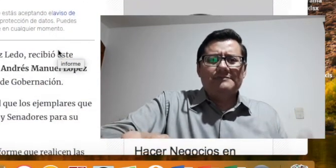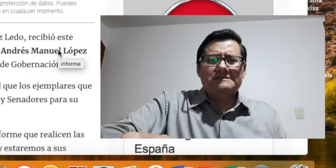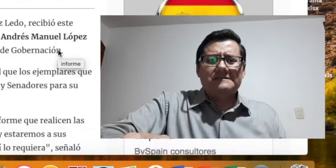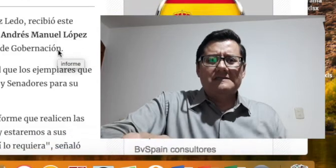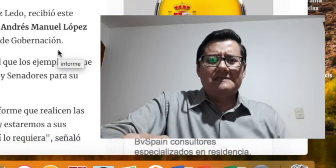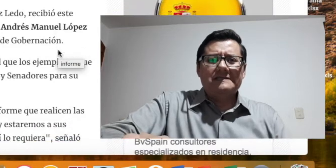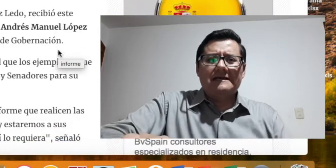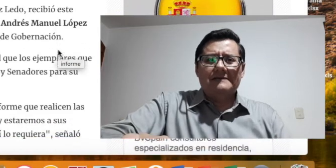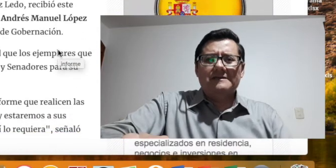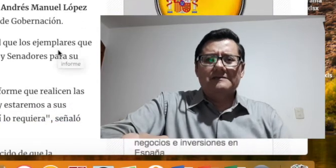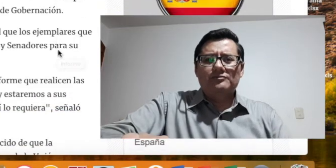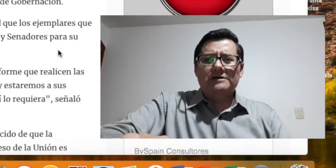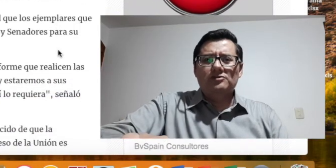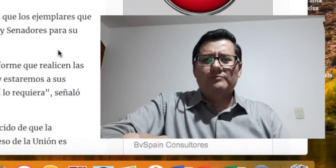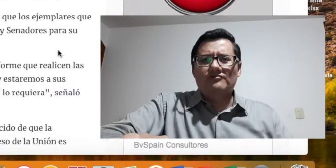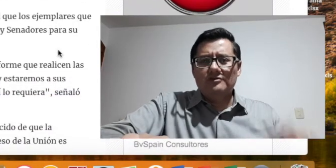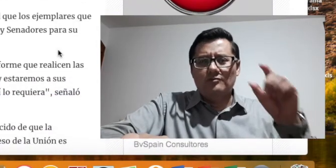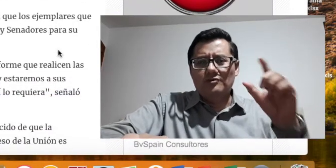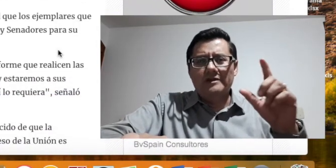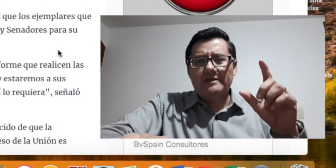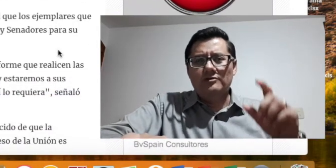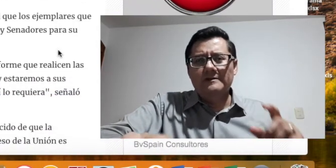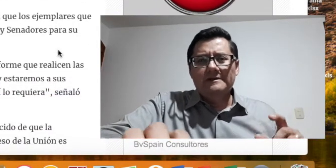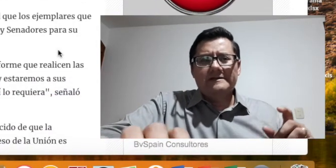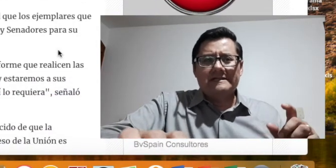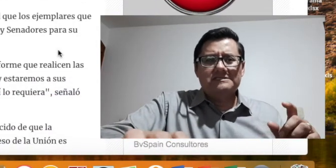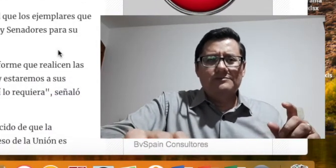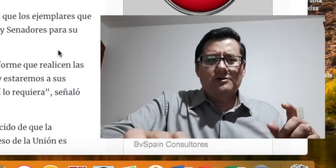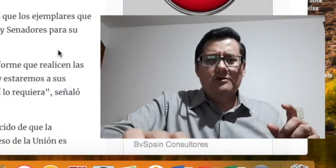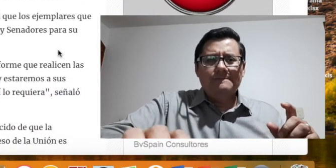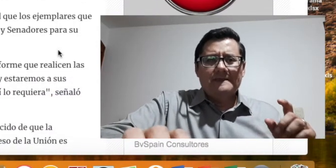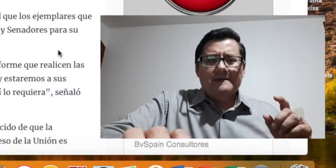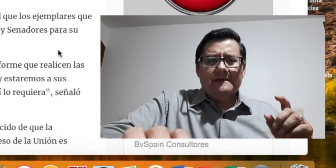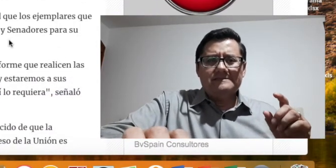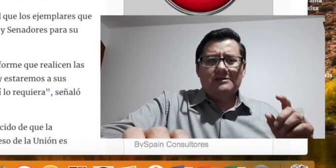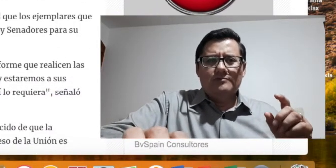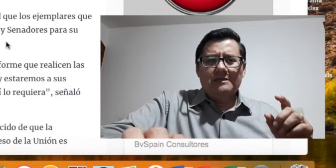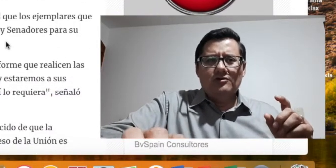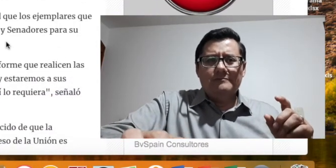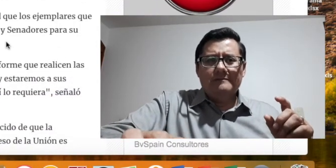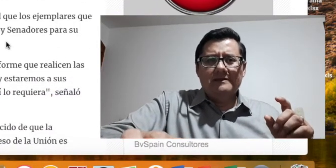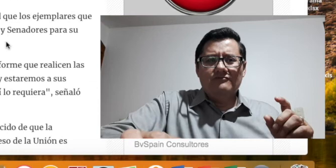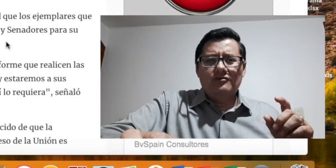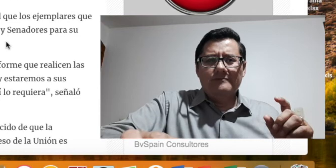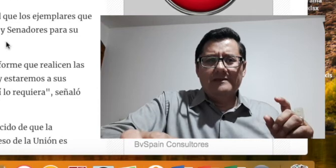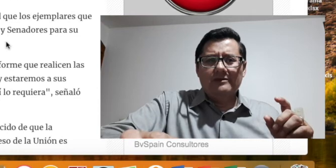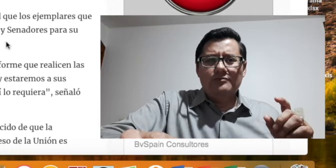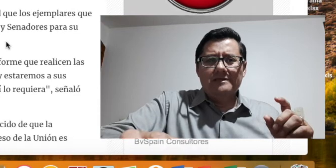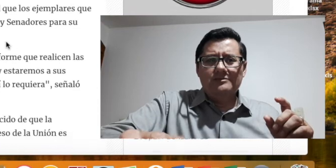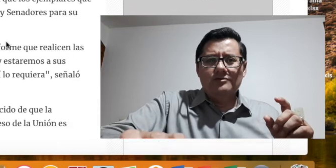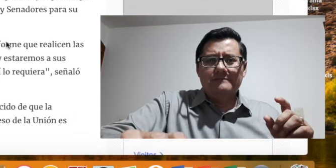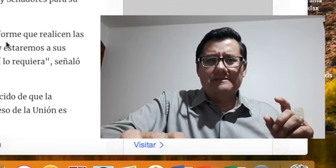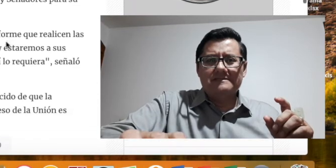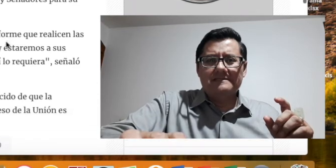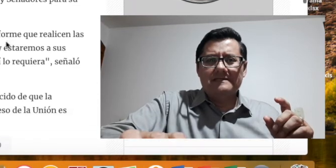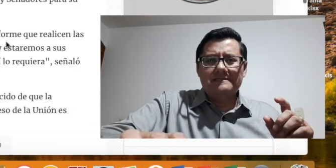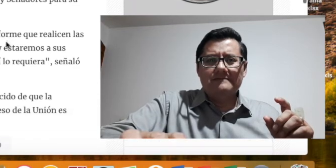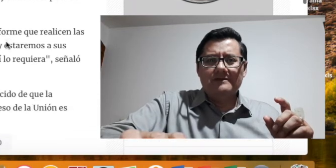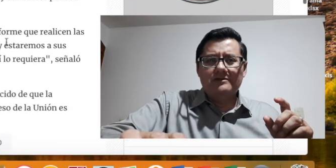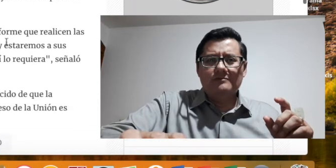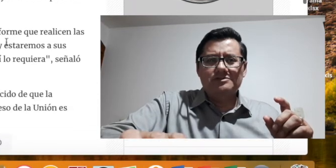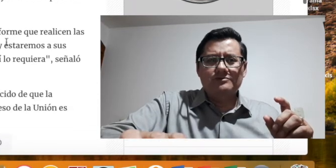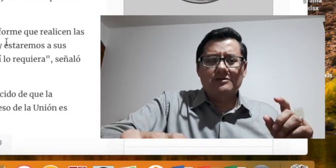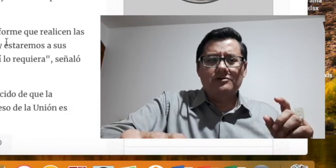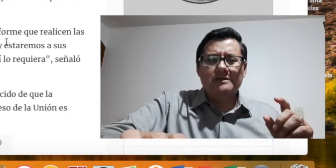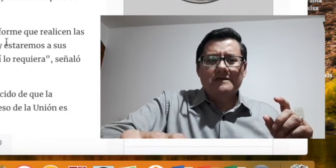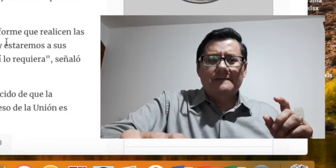Dice el presidente de la Cámara de Diputados, Porfirio Muñoz Ledo, recibió este domingo el primer informe de gobierno del presidente Andrés